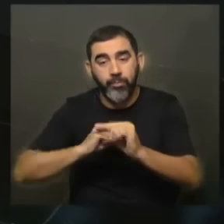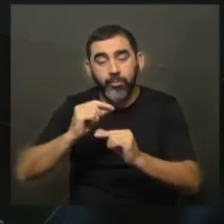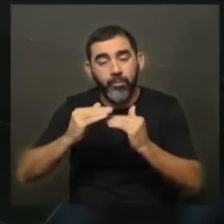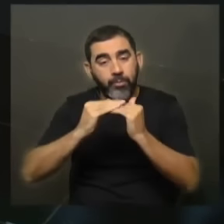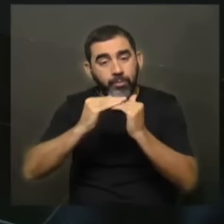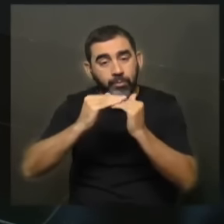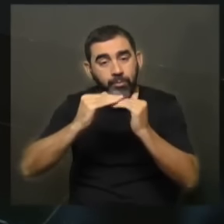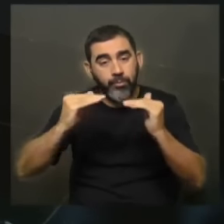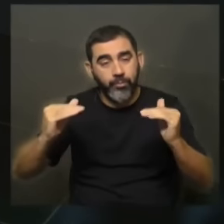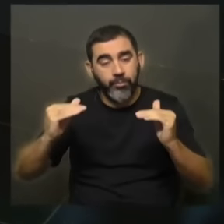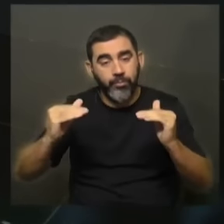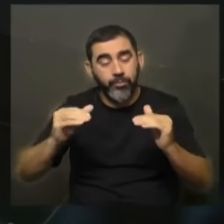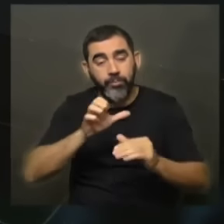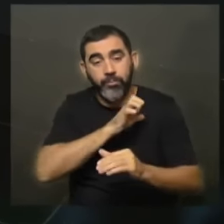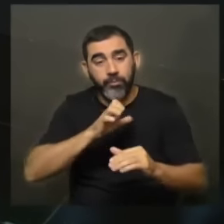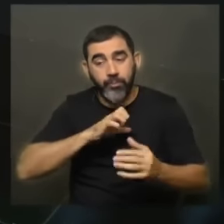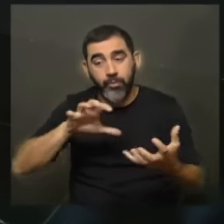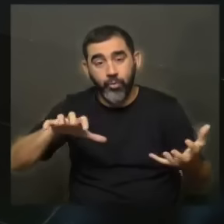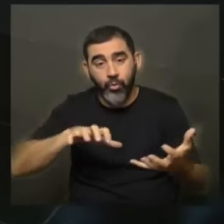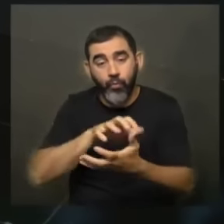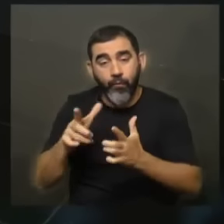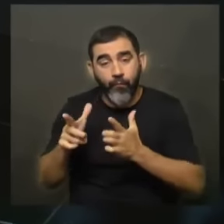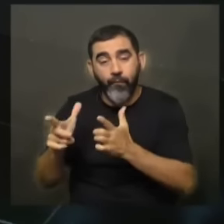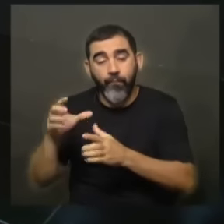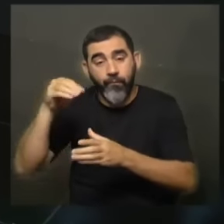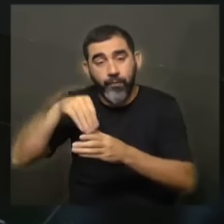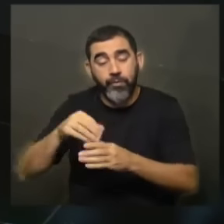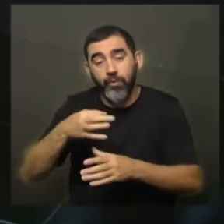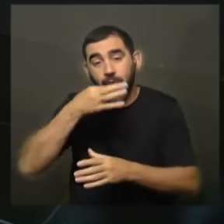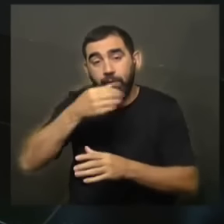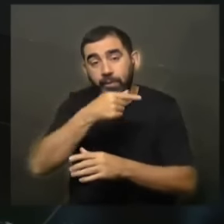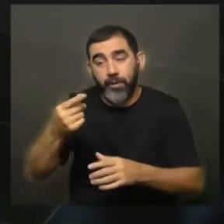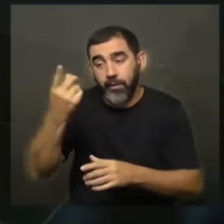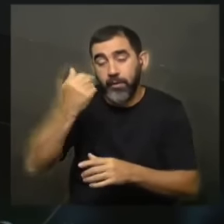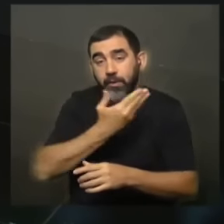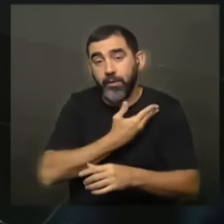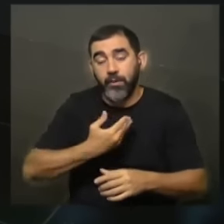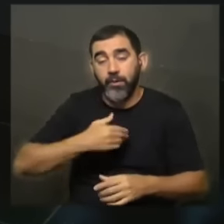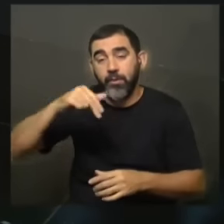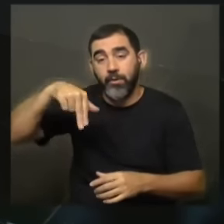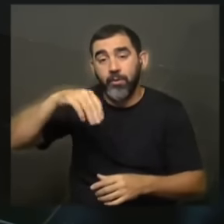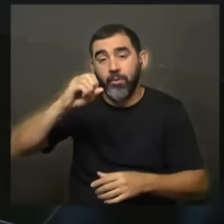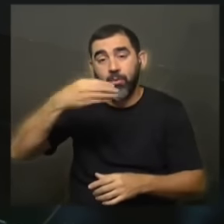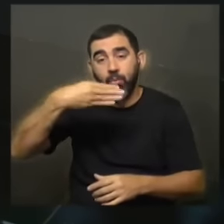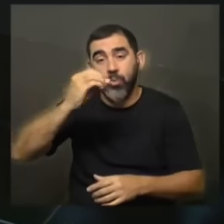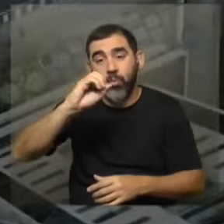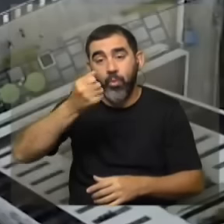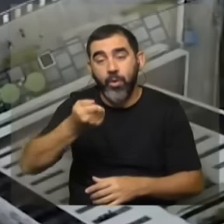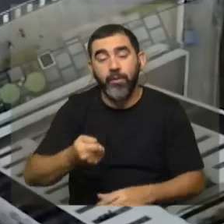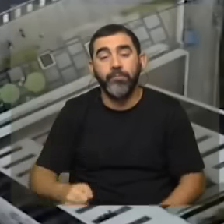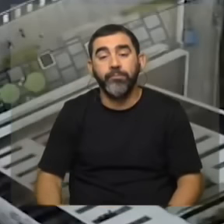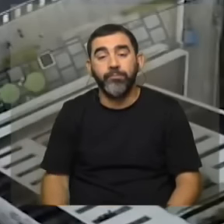normalidad en medio de un estado de conflicto armado interno declarado la semana pasada por el presidente de aquel país all en